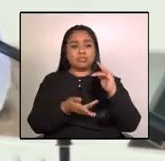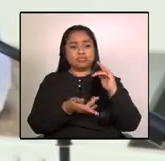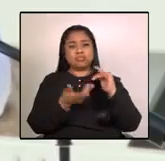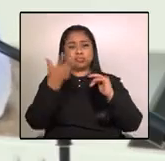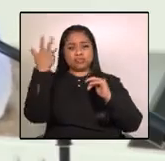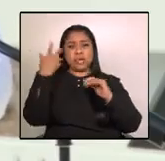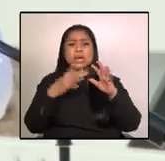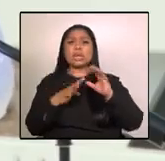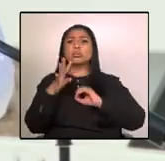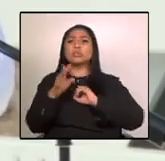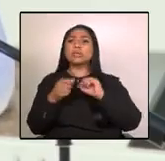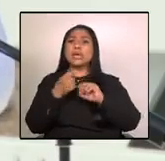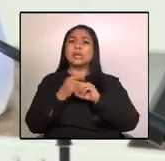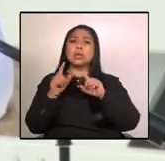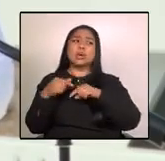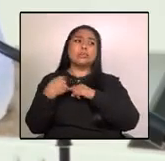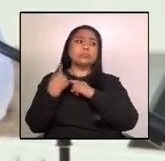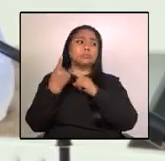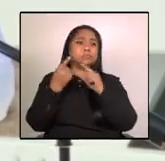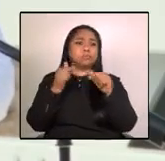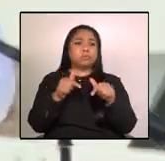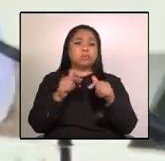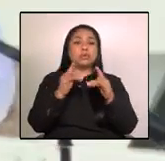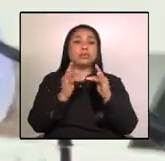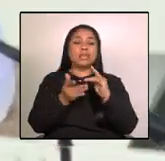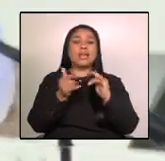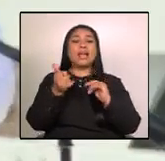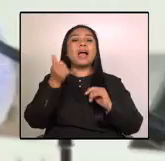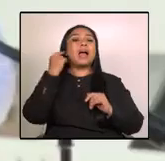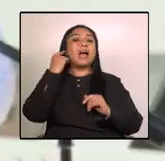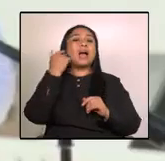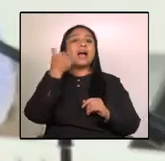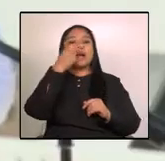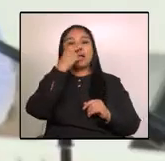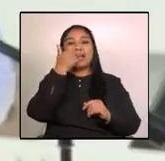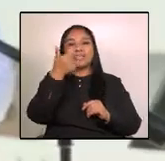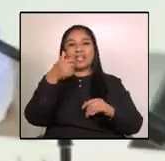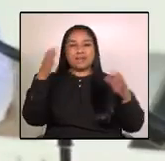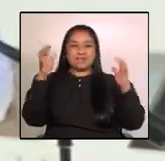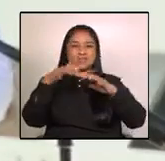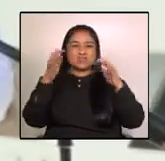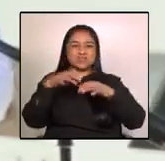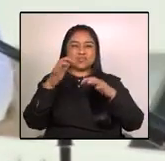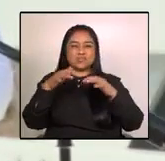el río con la tormenta Ágata. 14 años.